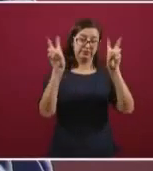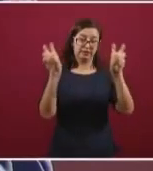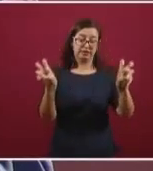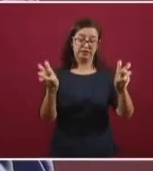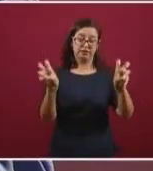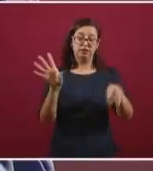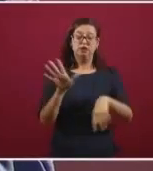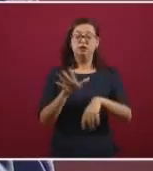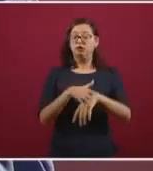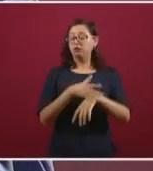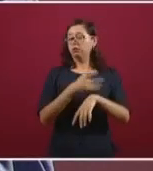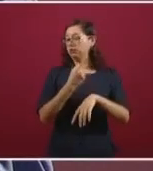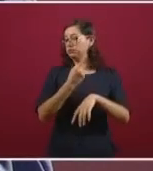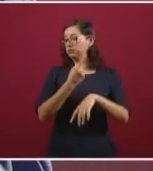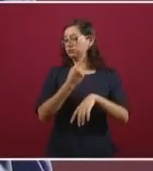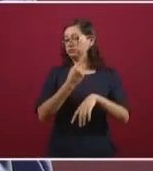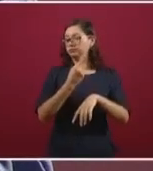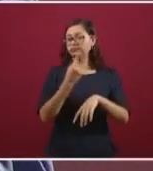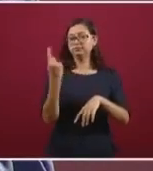porque